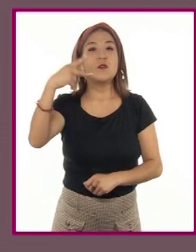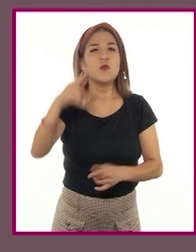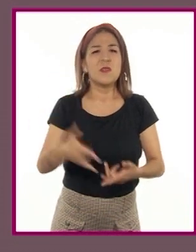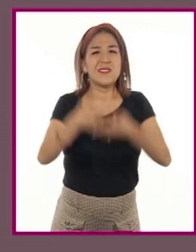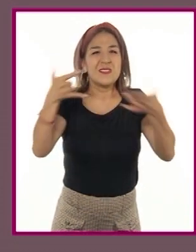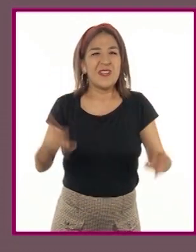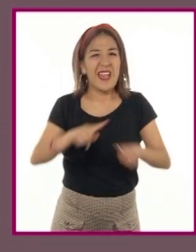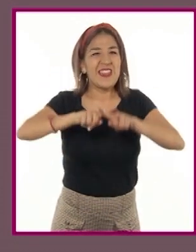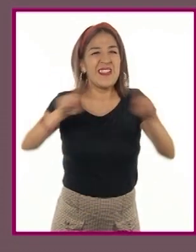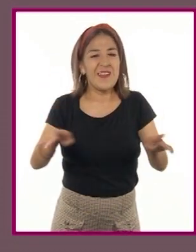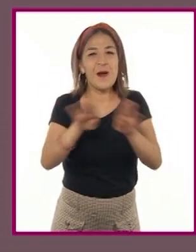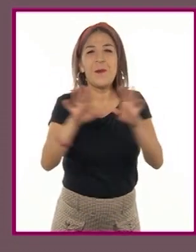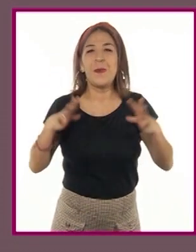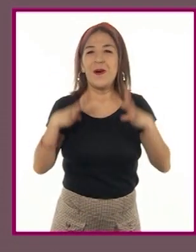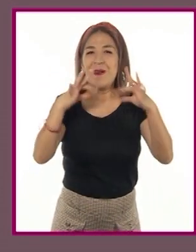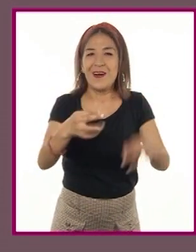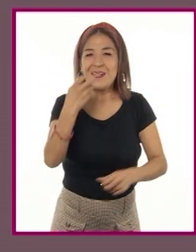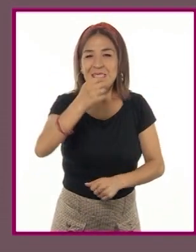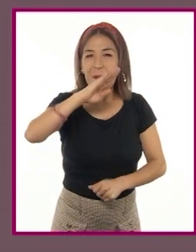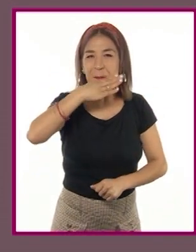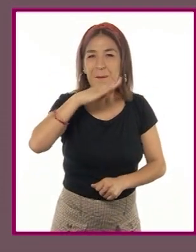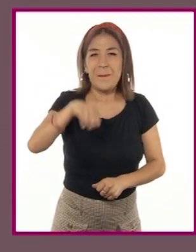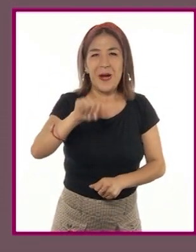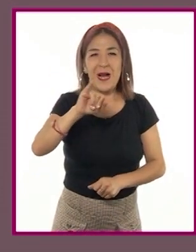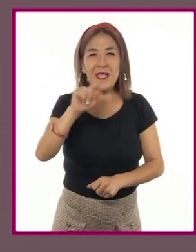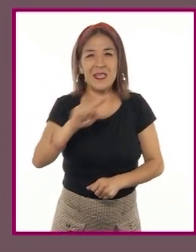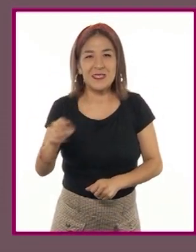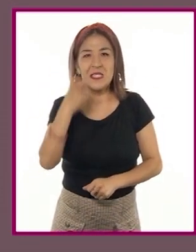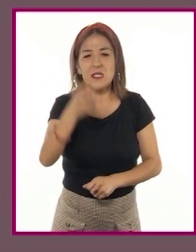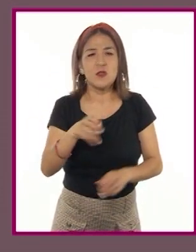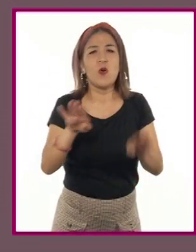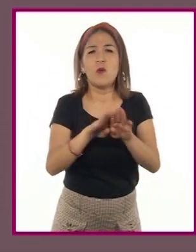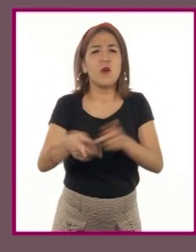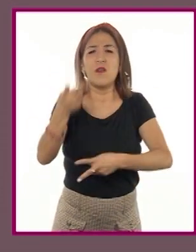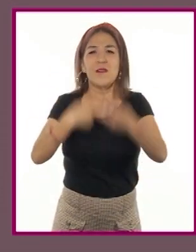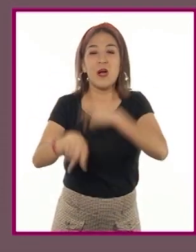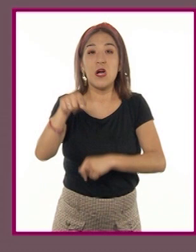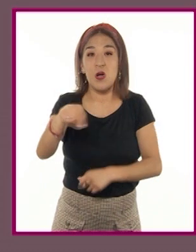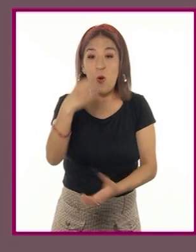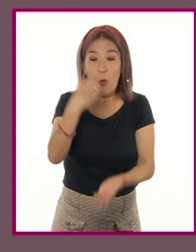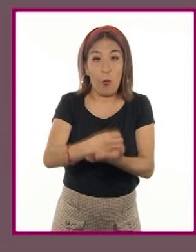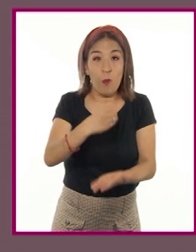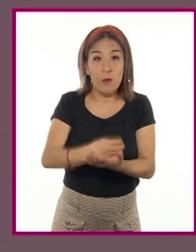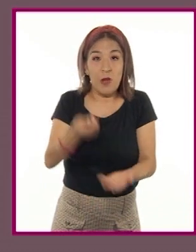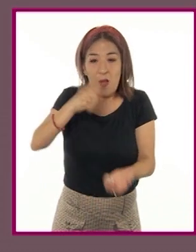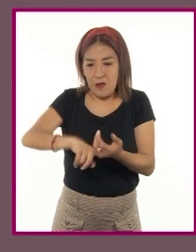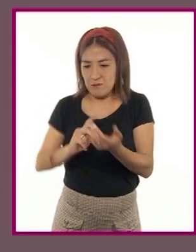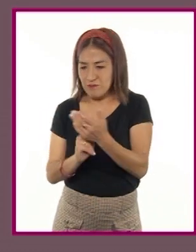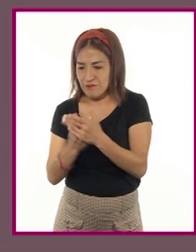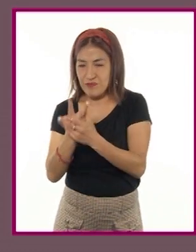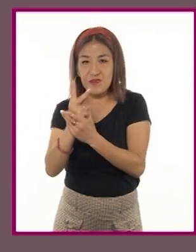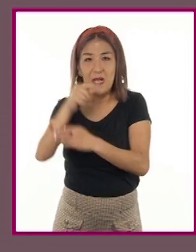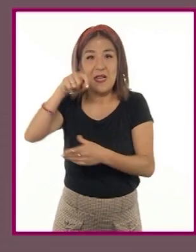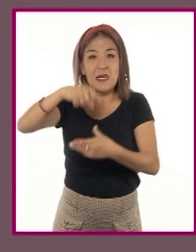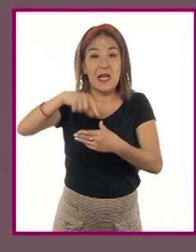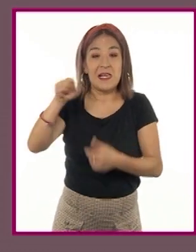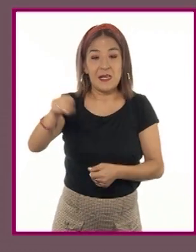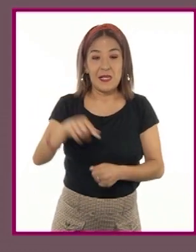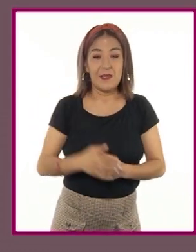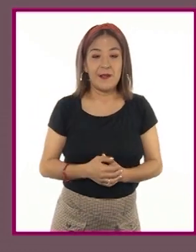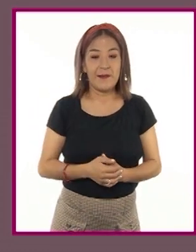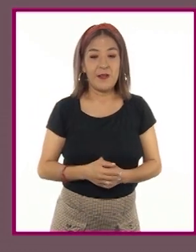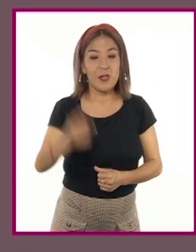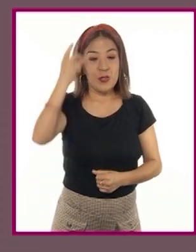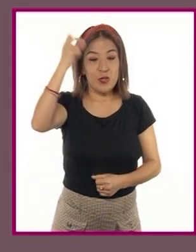maíz. En este se describe cómo el maíz surgió de unos granos de oro sembrados por Bochica, dios de los muiscas, y